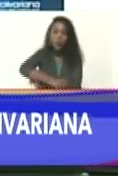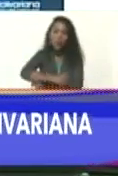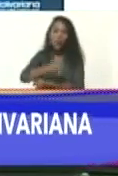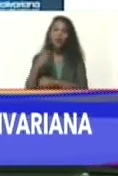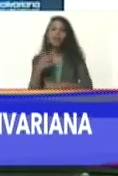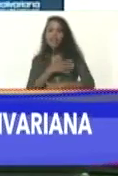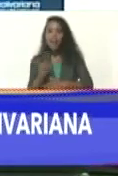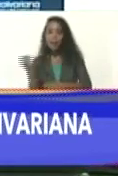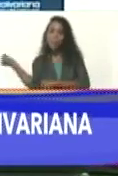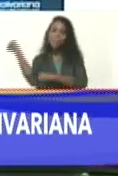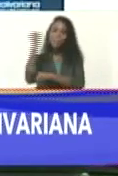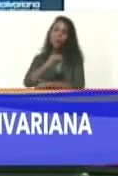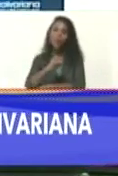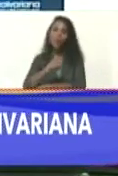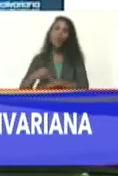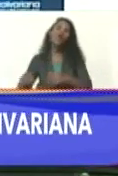instituciones.